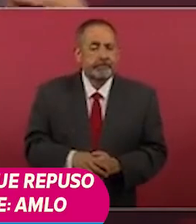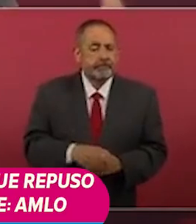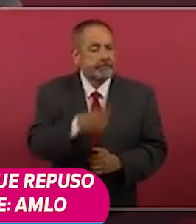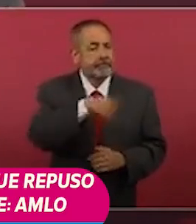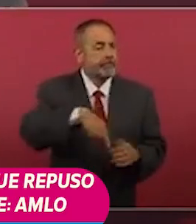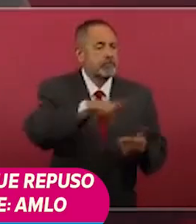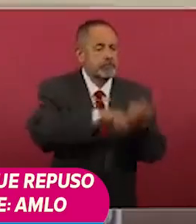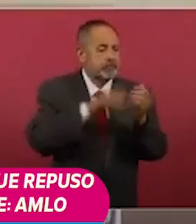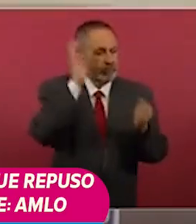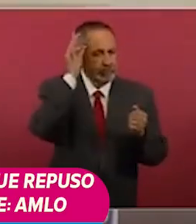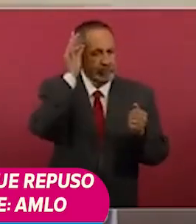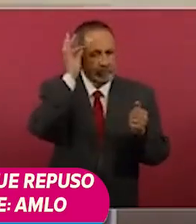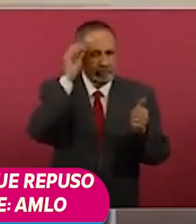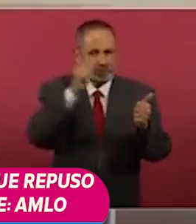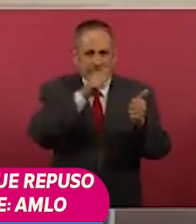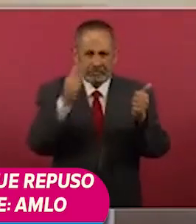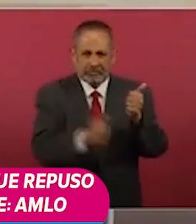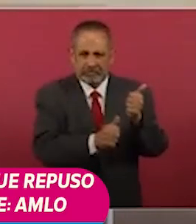achichincles